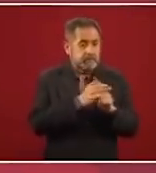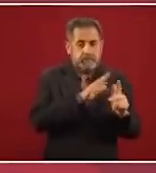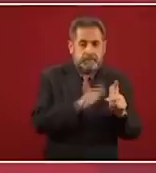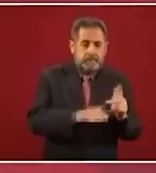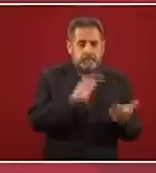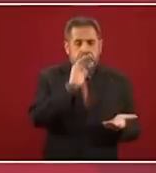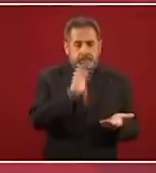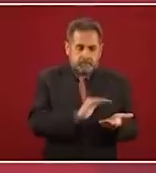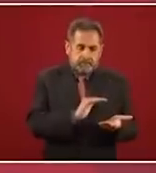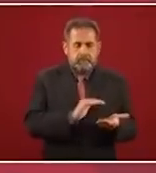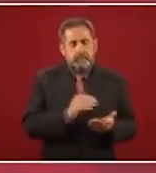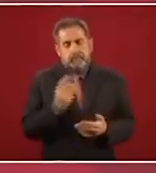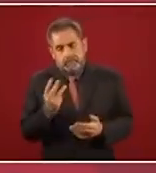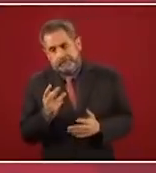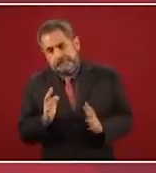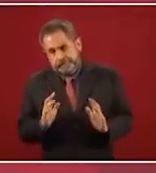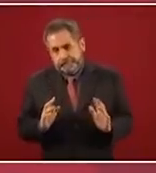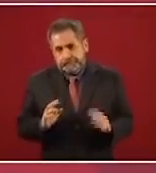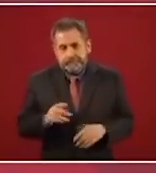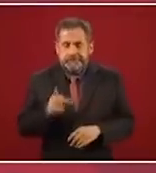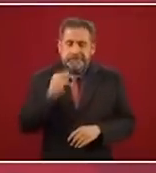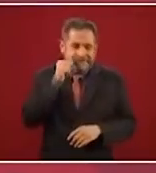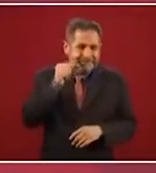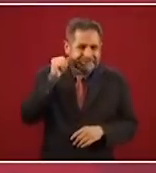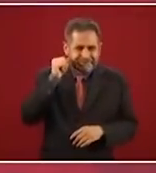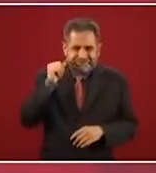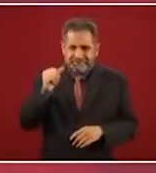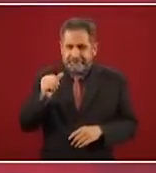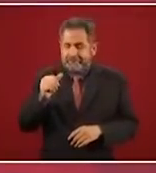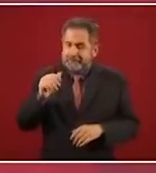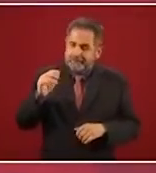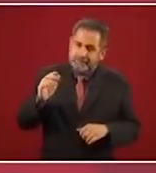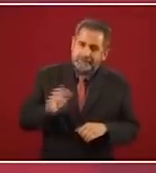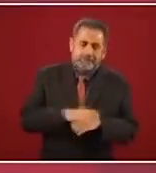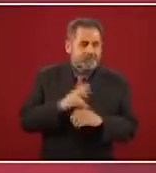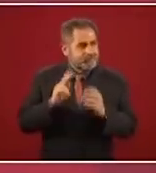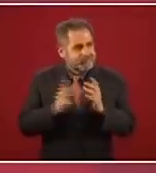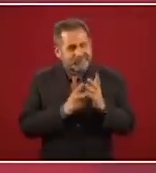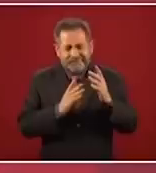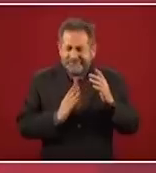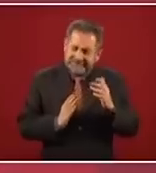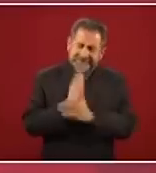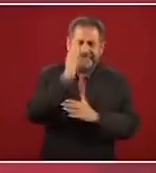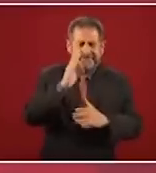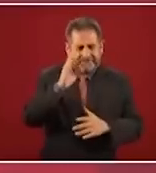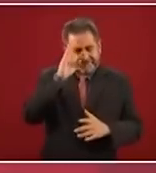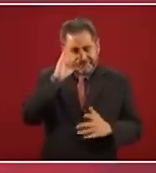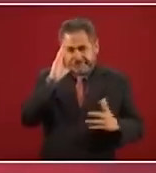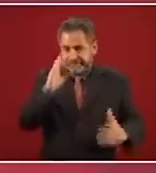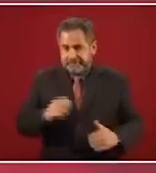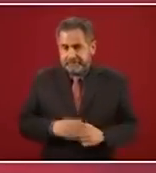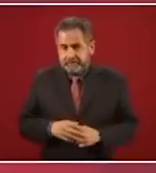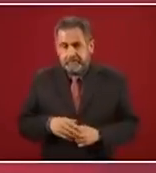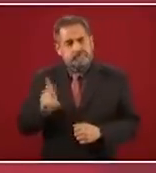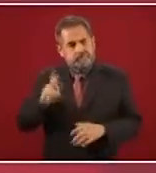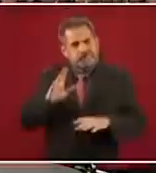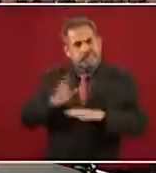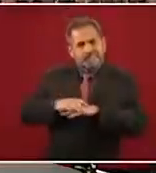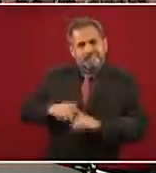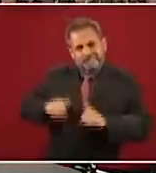a 3, pero ayer se nos volvió a subir. O sea, pero ya estamos sobre